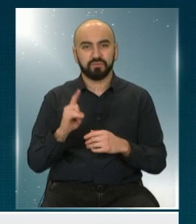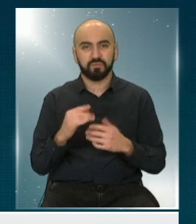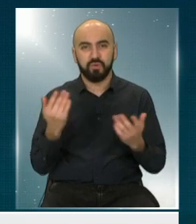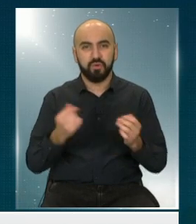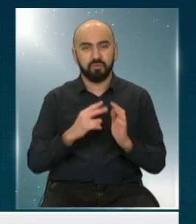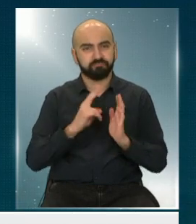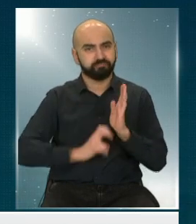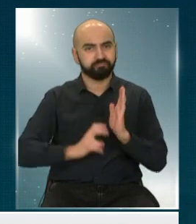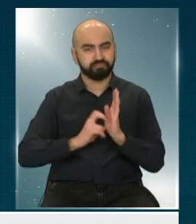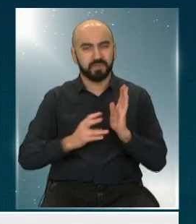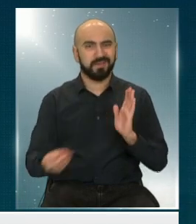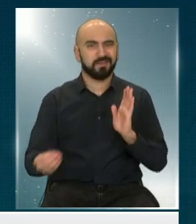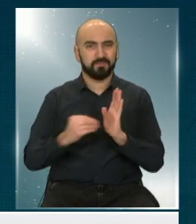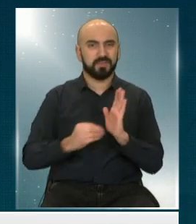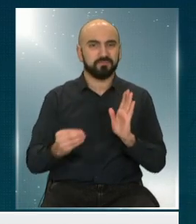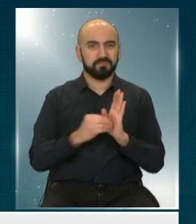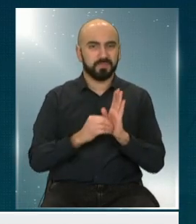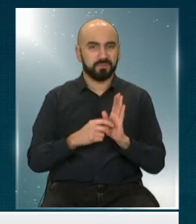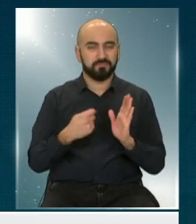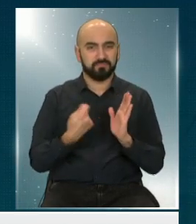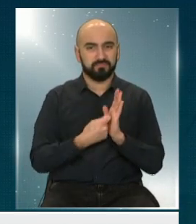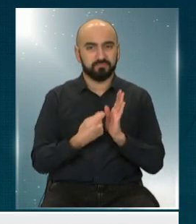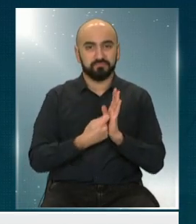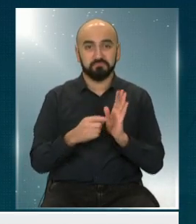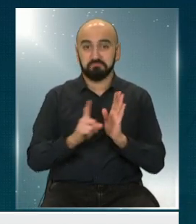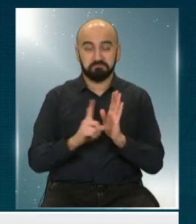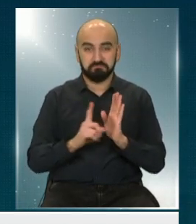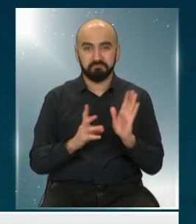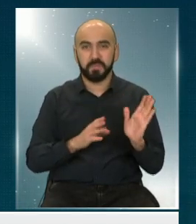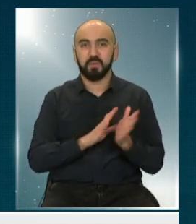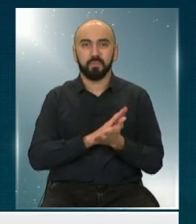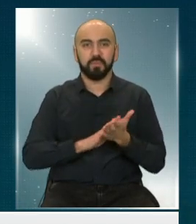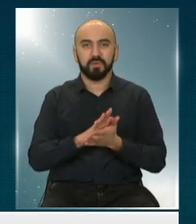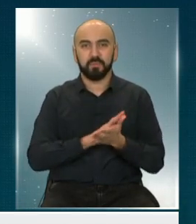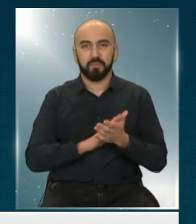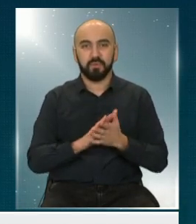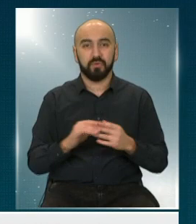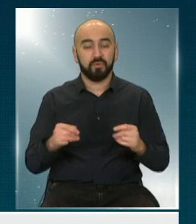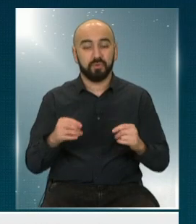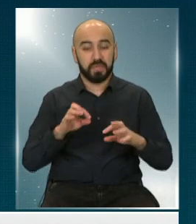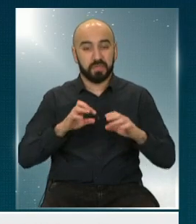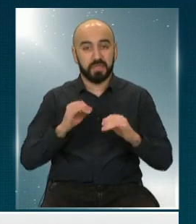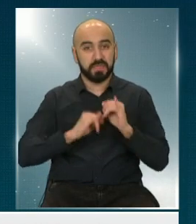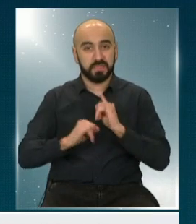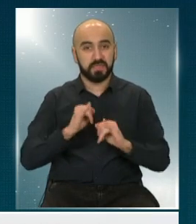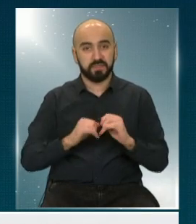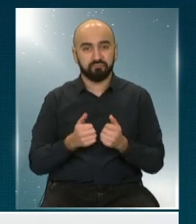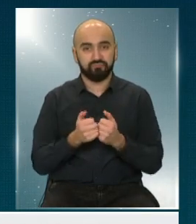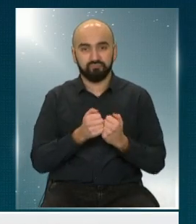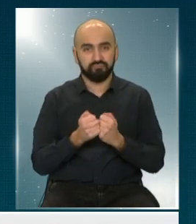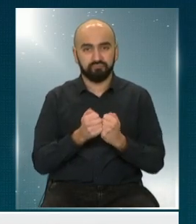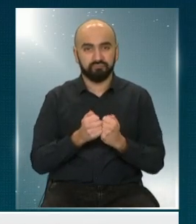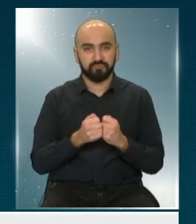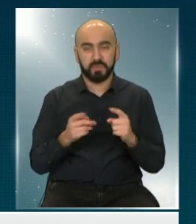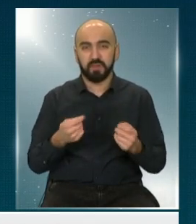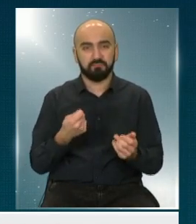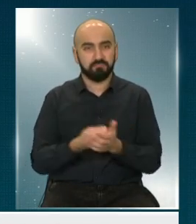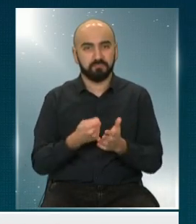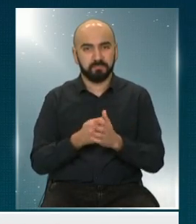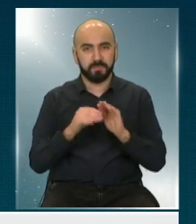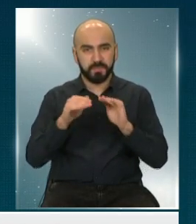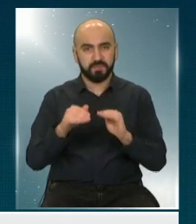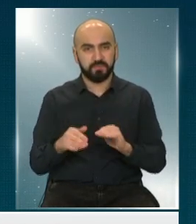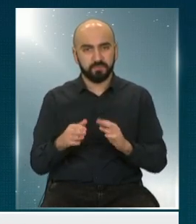en cargos extras para el usuario. En caso de, por ejemplo, conectarse a Internet, por lo que el costo será el mismo que si